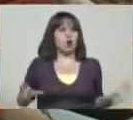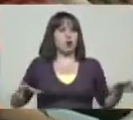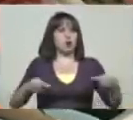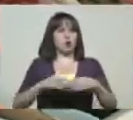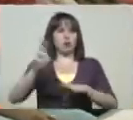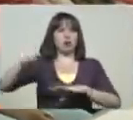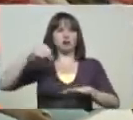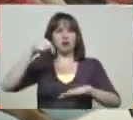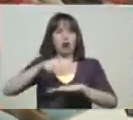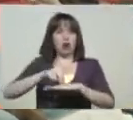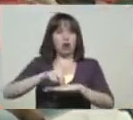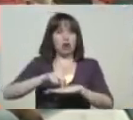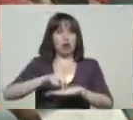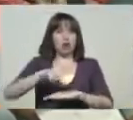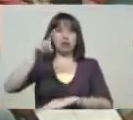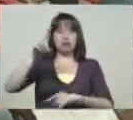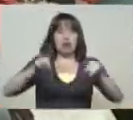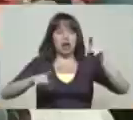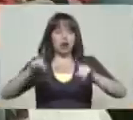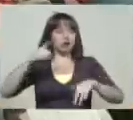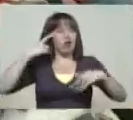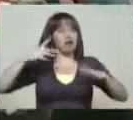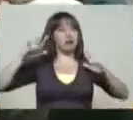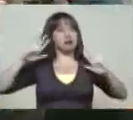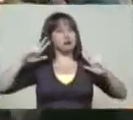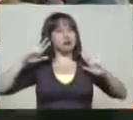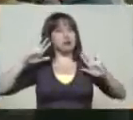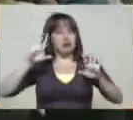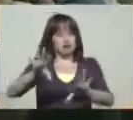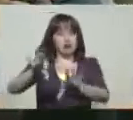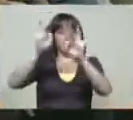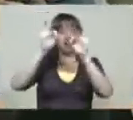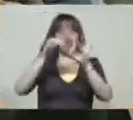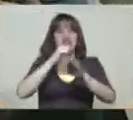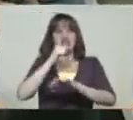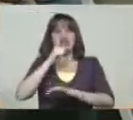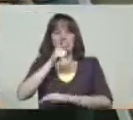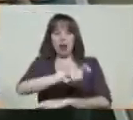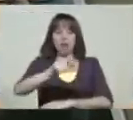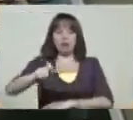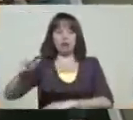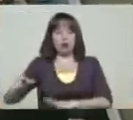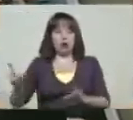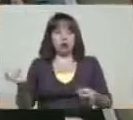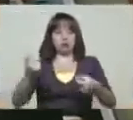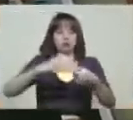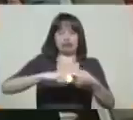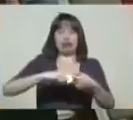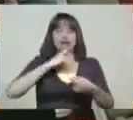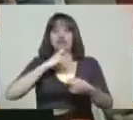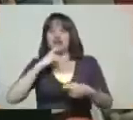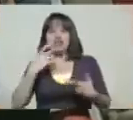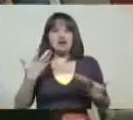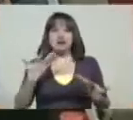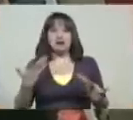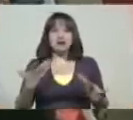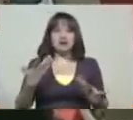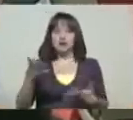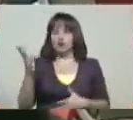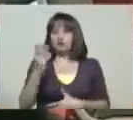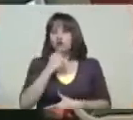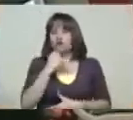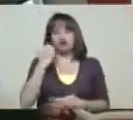nacionales, a veces unos inclusive, para elegir gente para cargos nacionales le cuesta, porque no